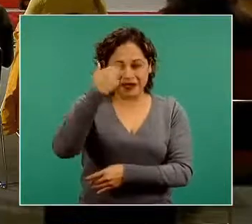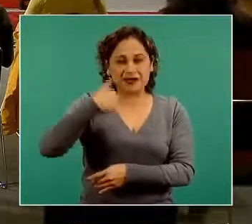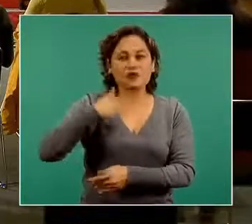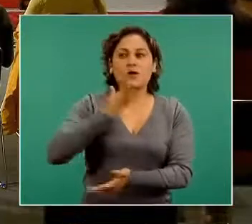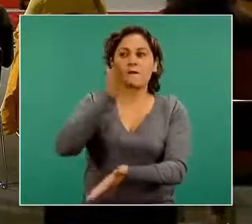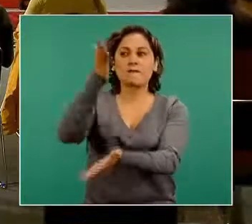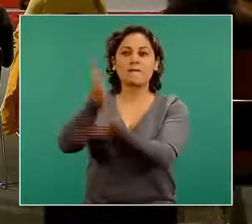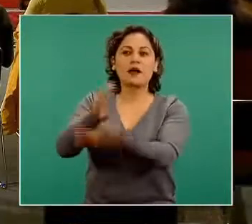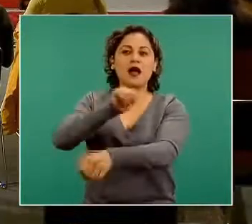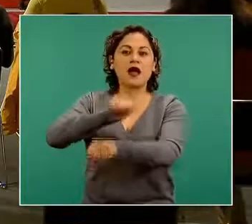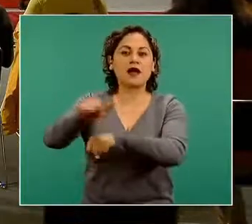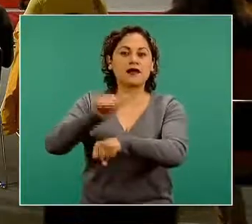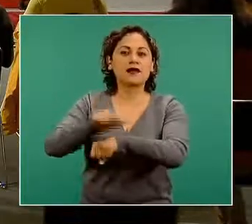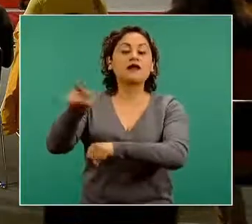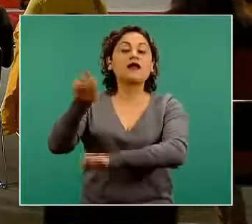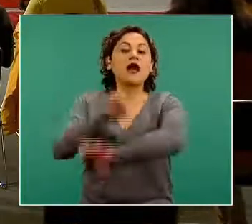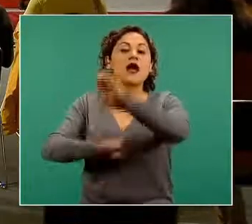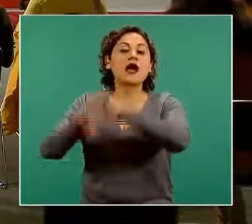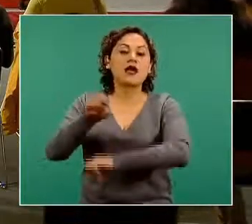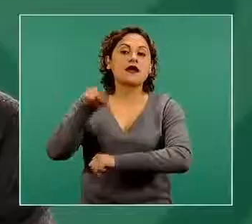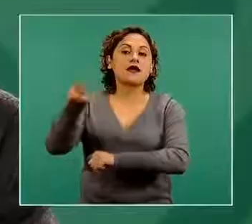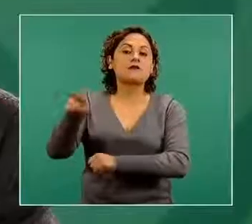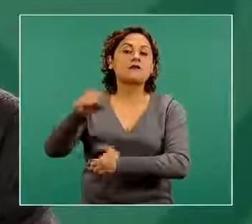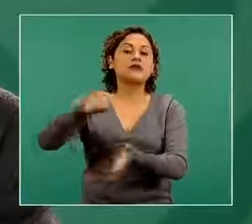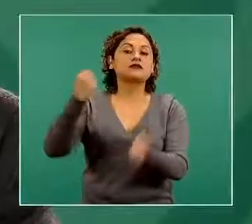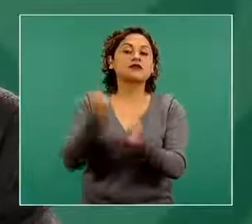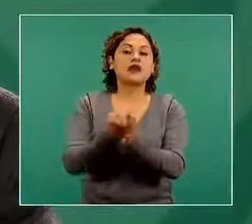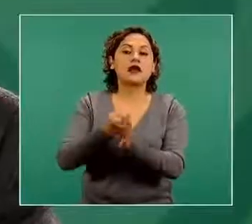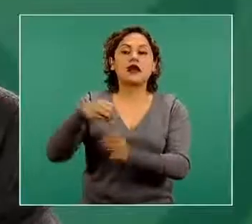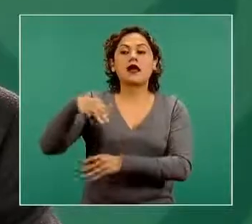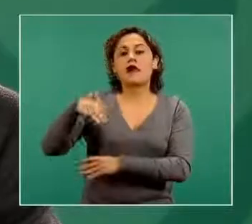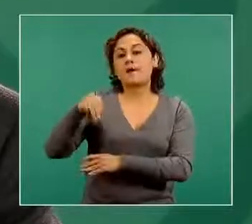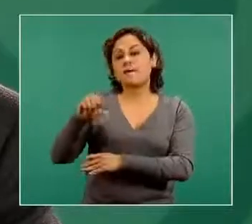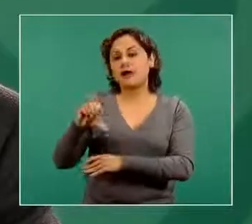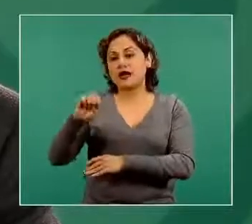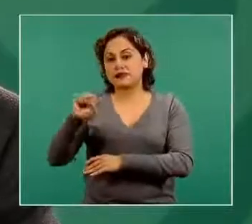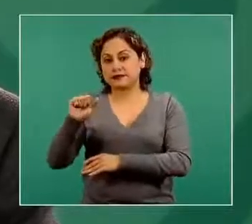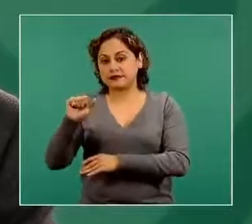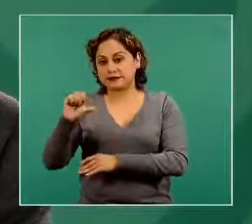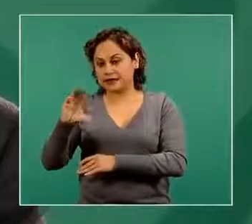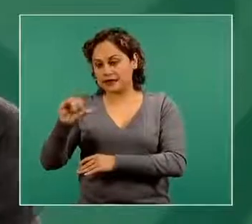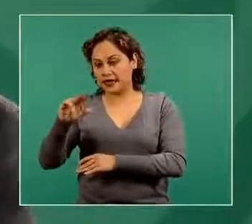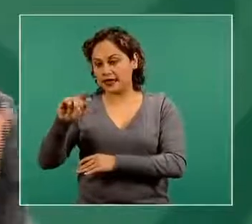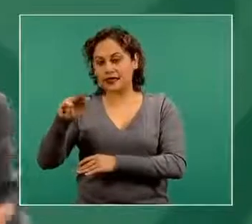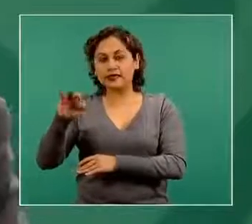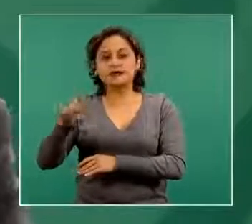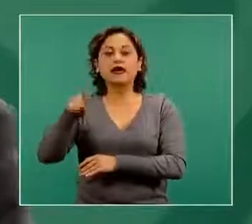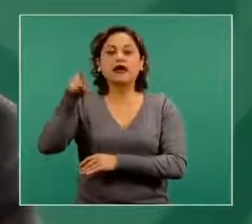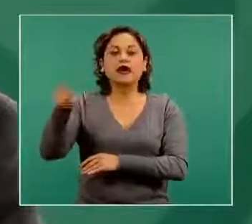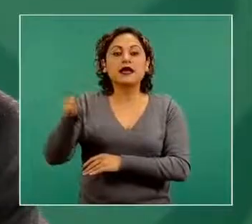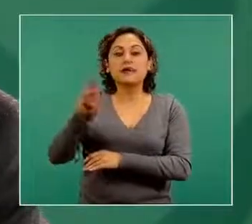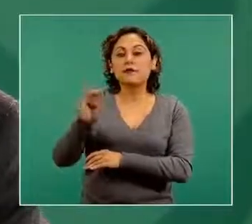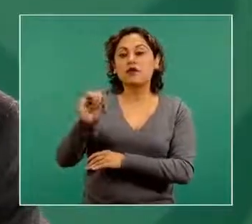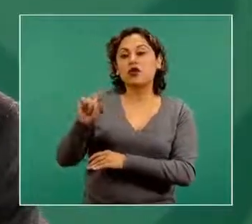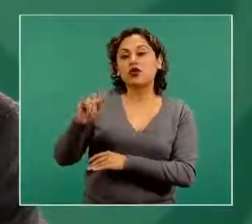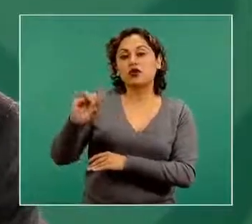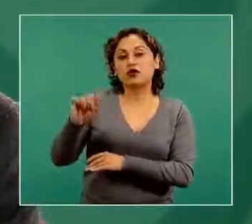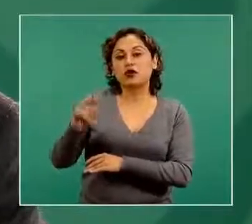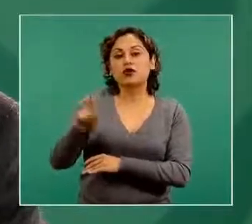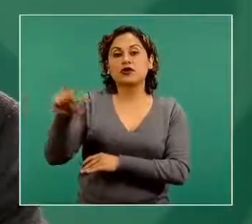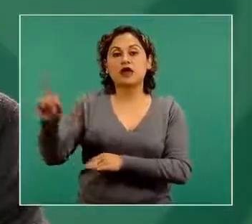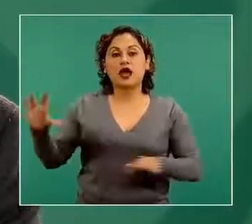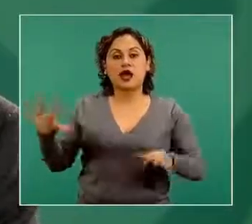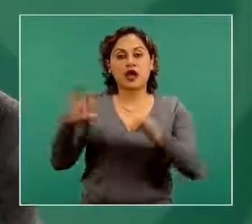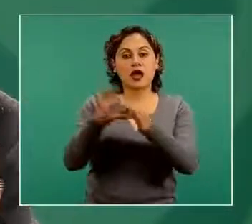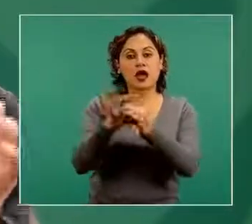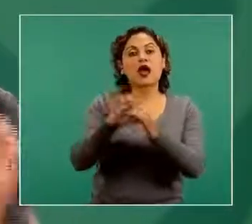visitar la planta de la compañía MabScience, que es una compañía de biotecnología que fue subcontratada por AstraZeneca y la